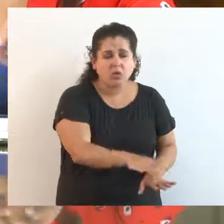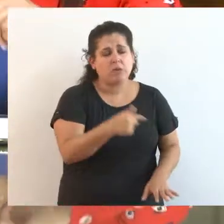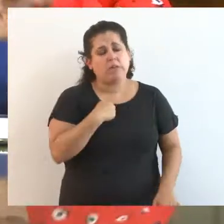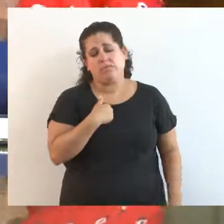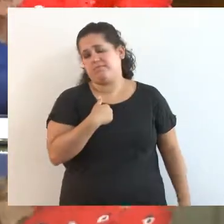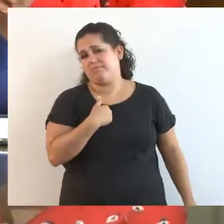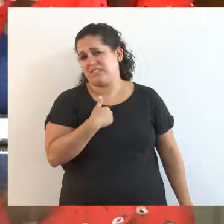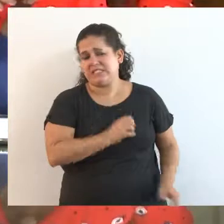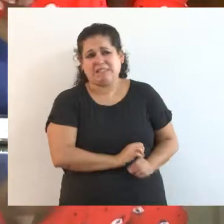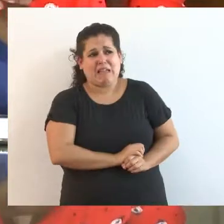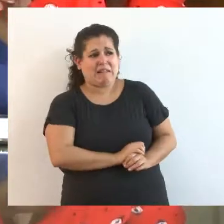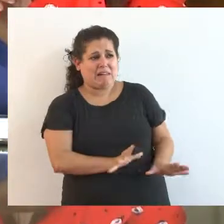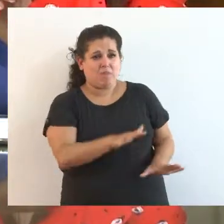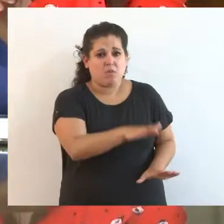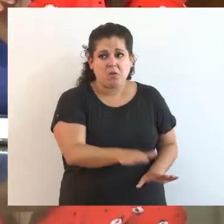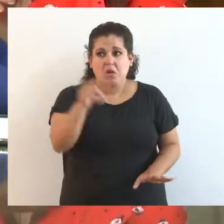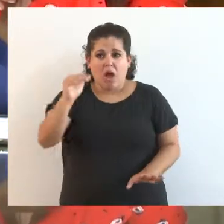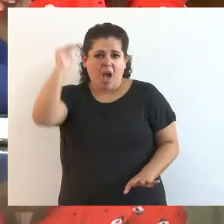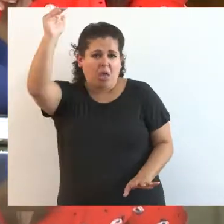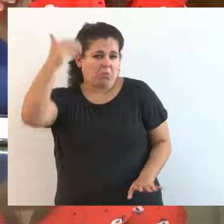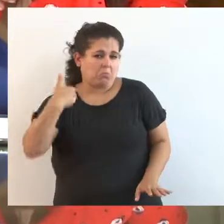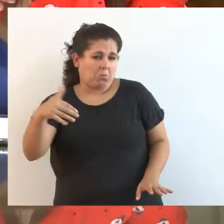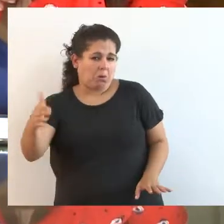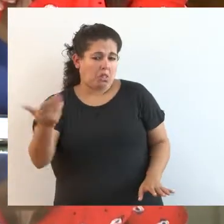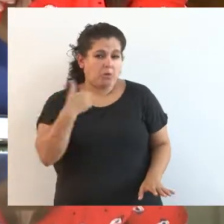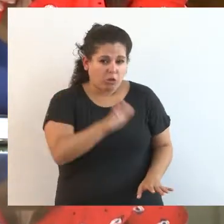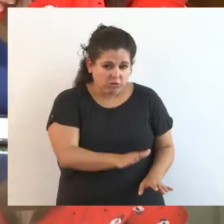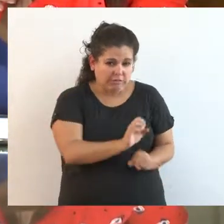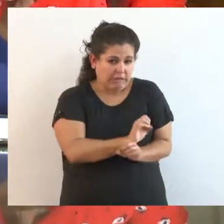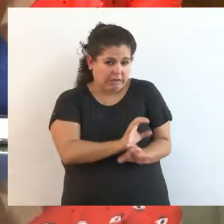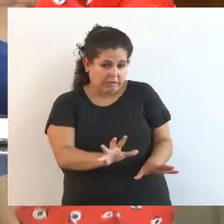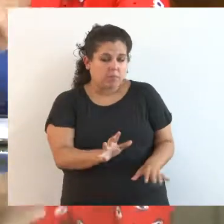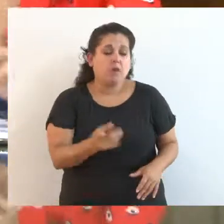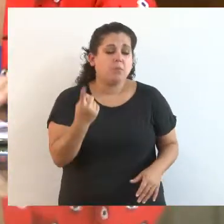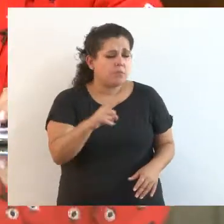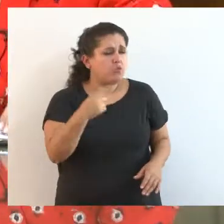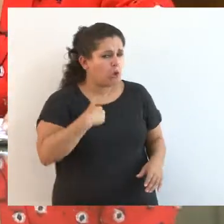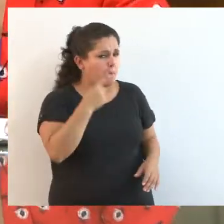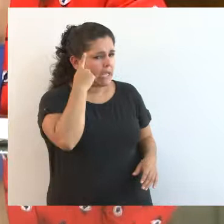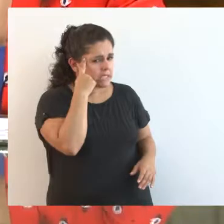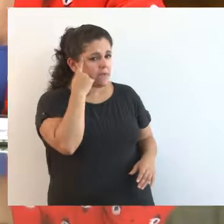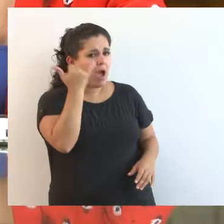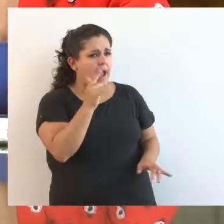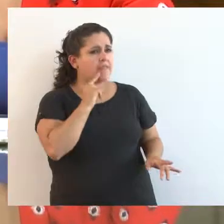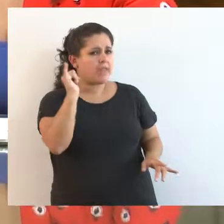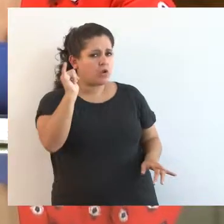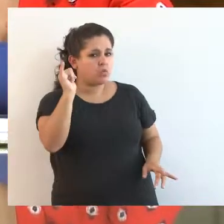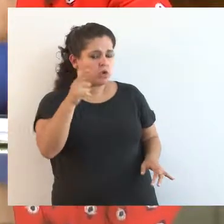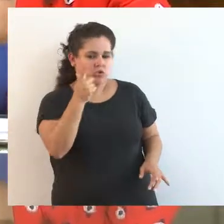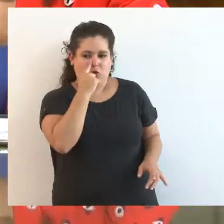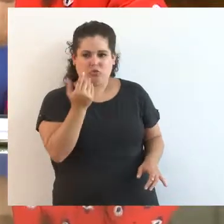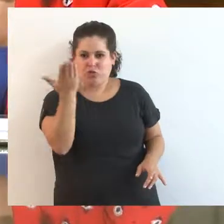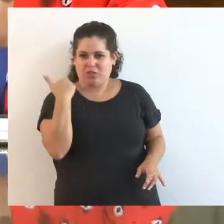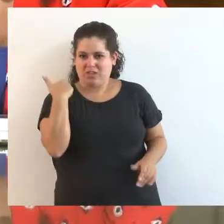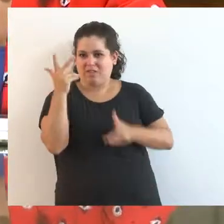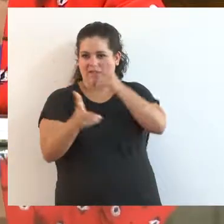lleno de imponderables, pero para un niño es una tragedia 5 años. Diputada, yo pensaba, porque hay algunas denuncias, por ejemplo, yo estaba hablando